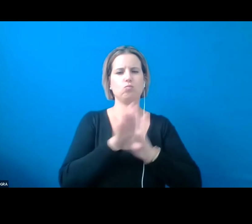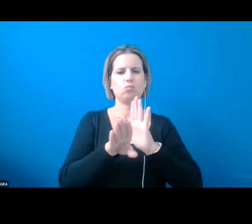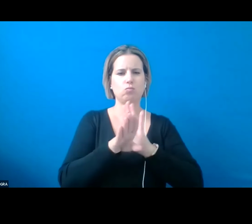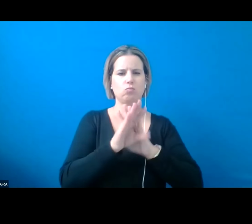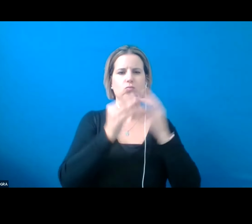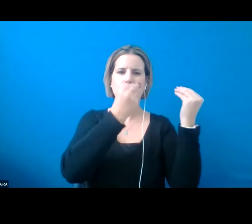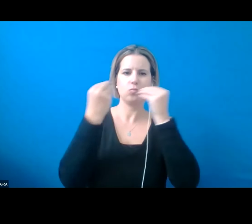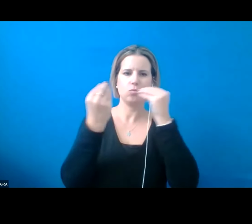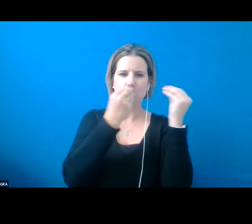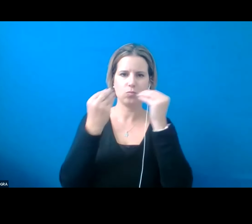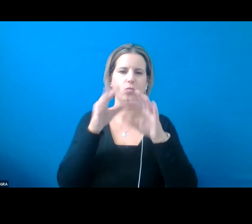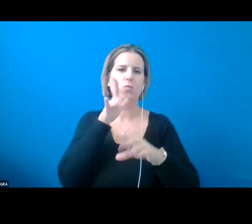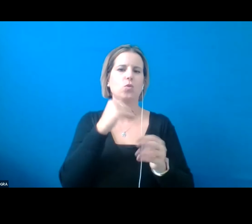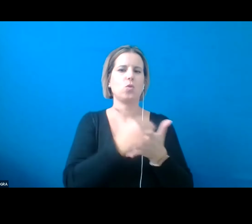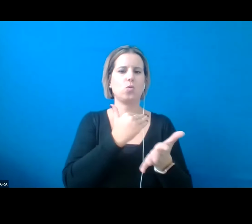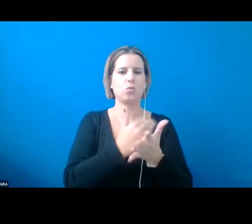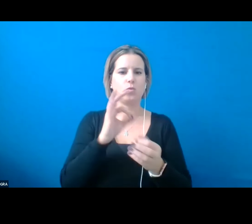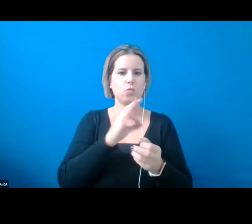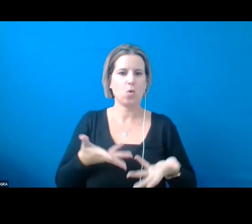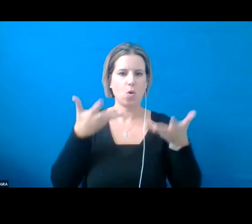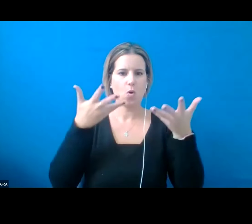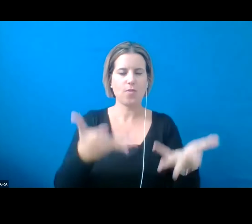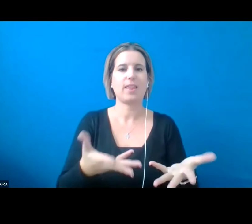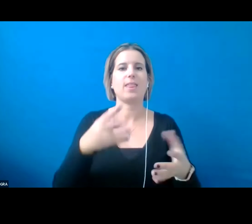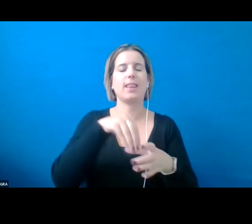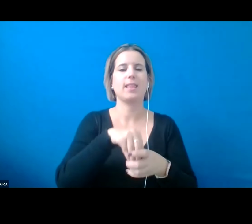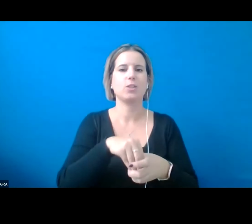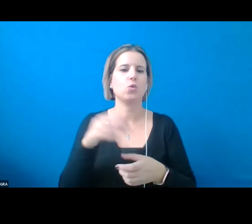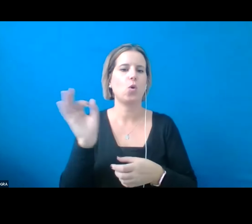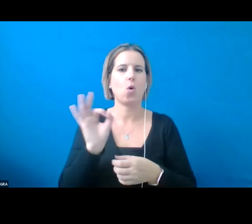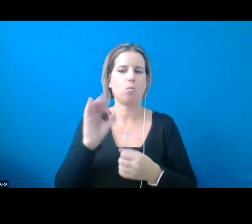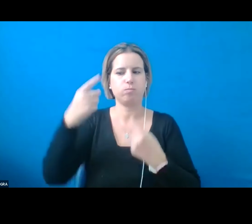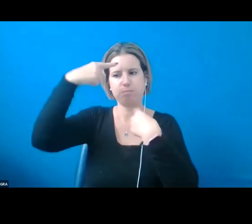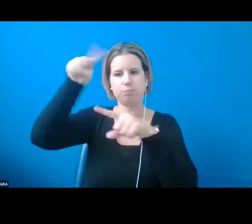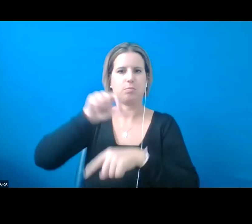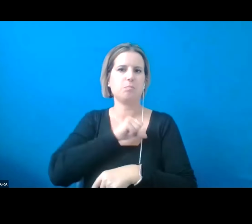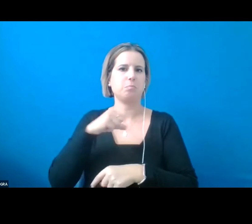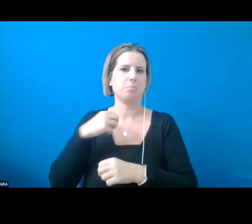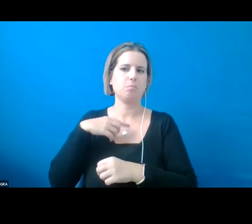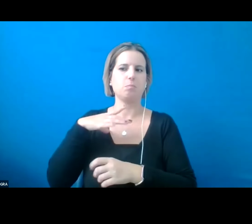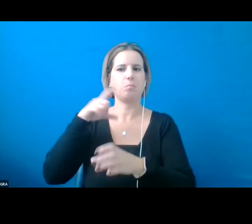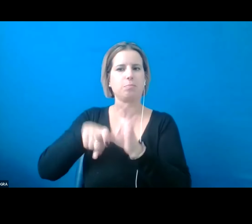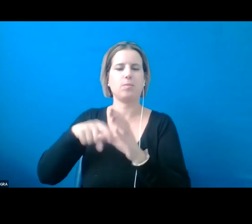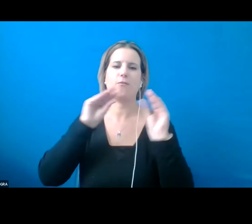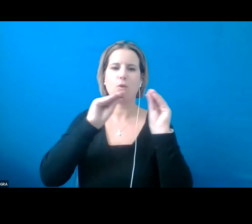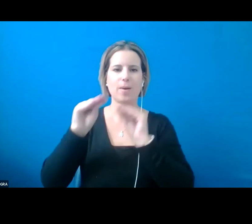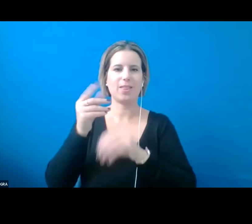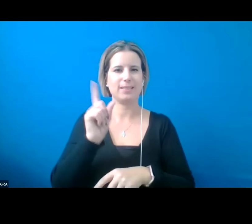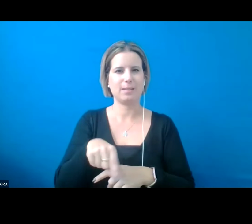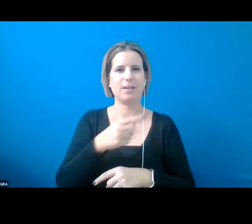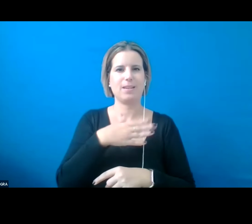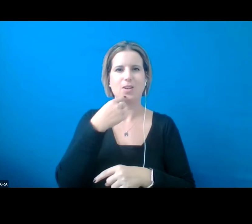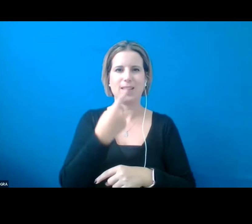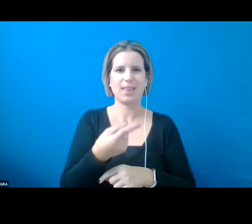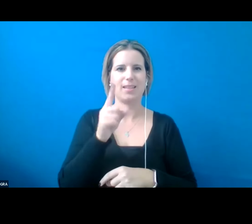bien a través de cursos que se ofertan dentro del SAS o incluso por su cuenta quisiera también hacer una referencia